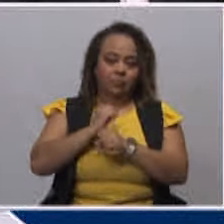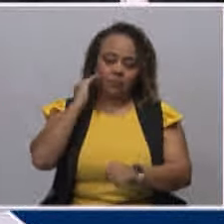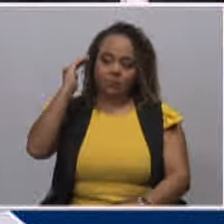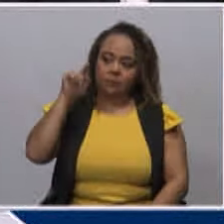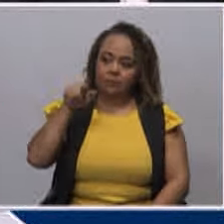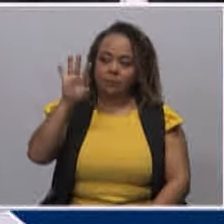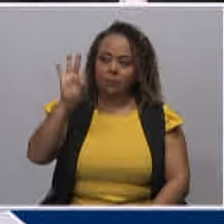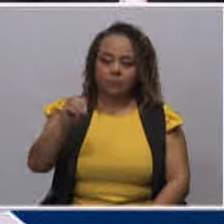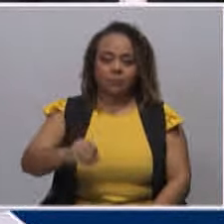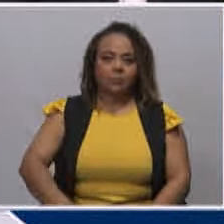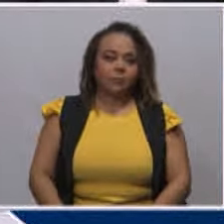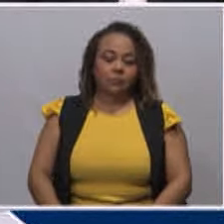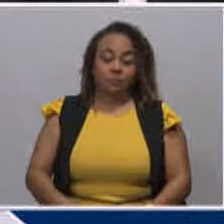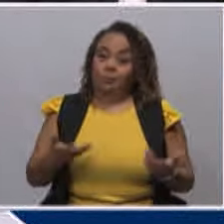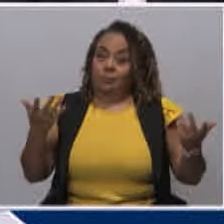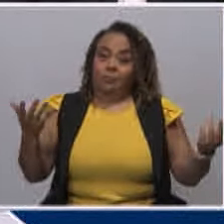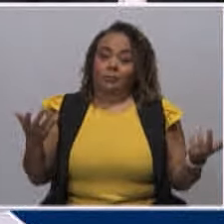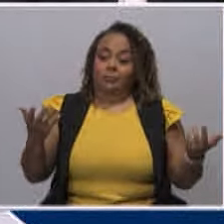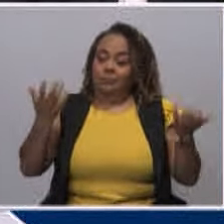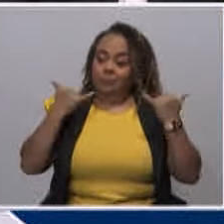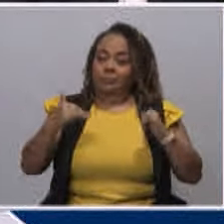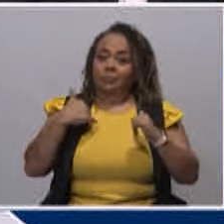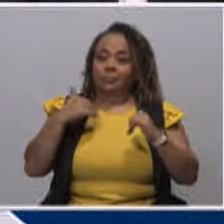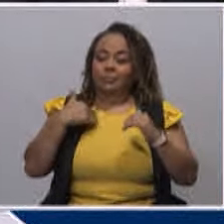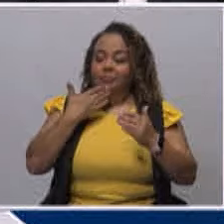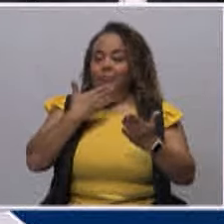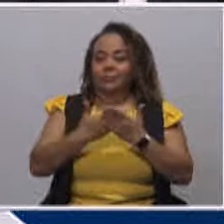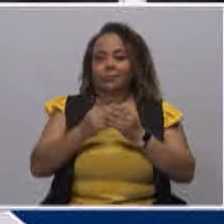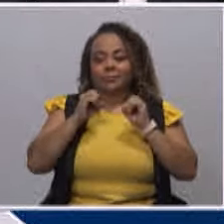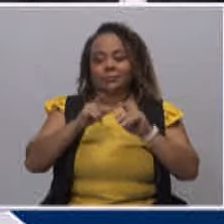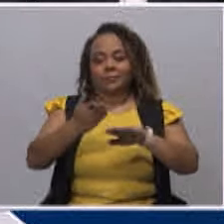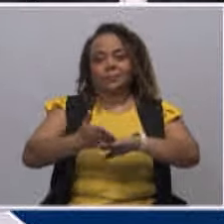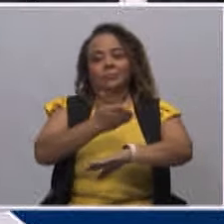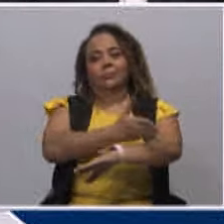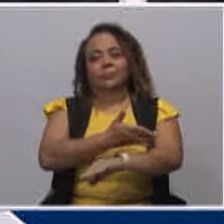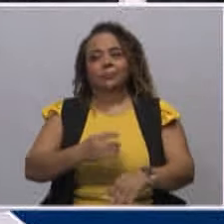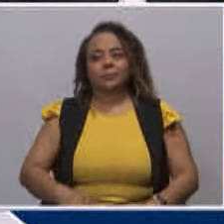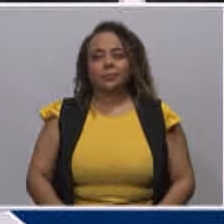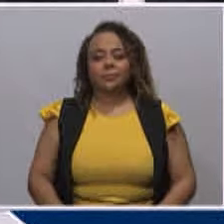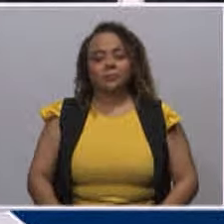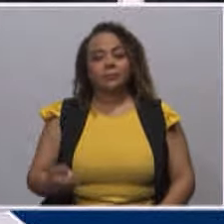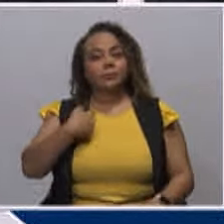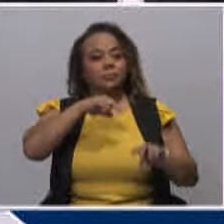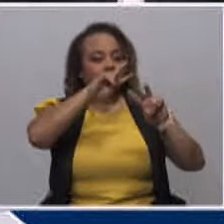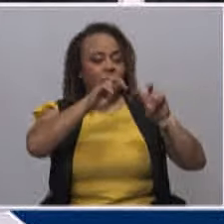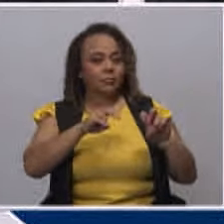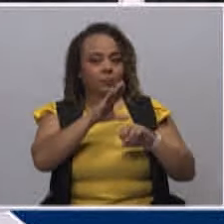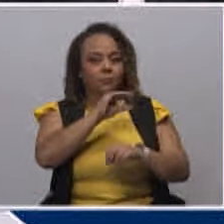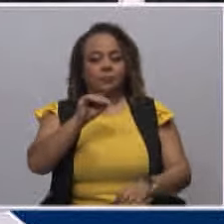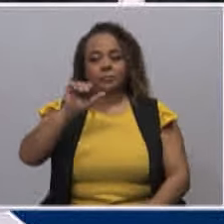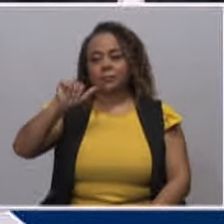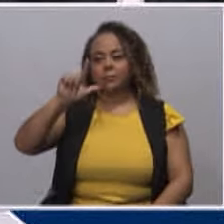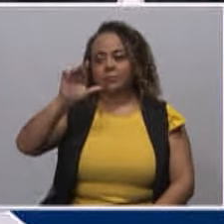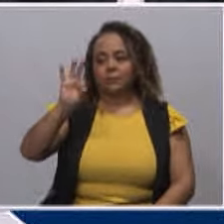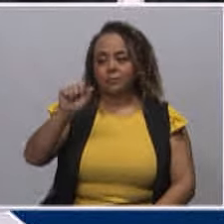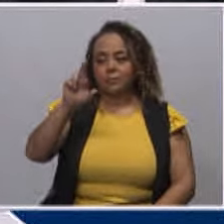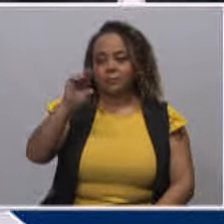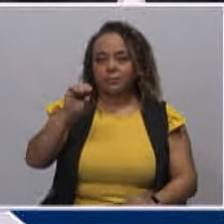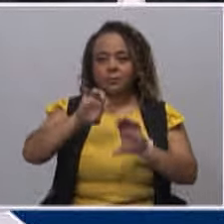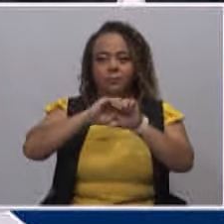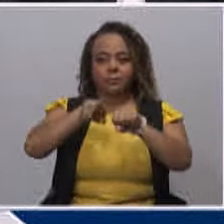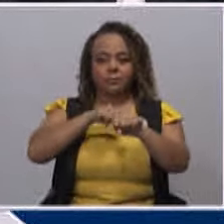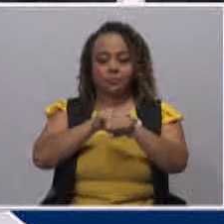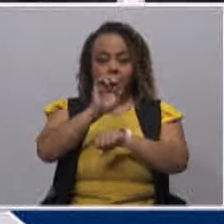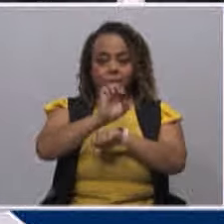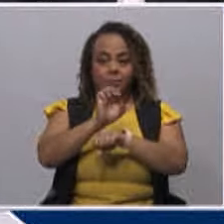metro 90 todavía tiene un buen margen verdad de mejora De hecho yo estaba revisando y Gustavo Alfaro en la selección de Ecuador